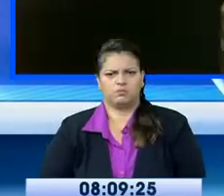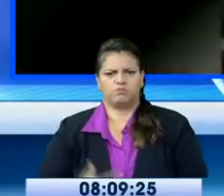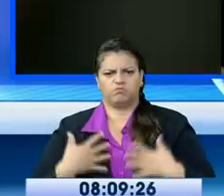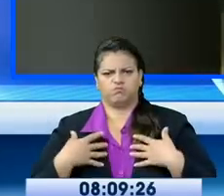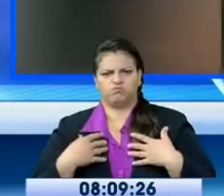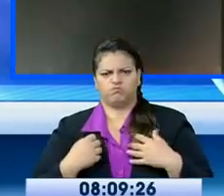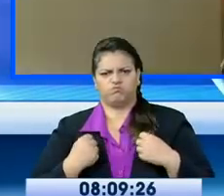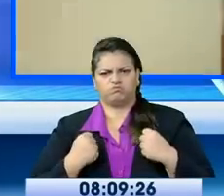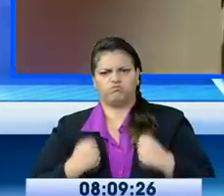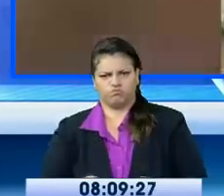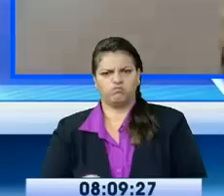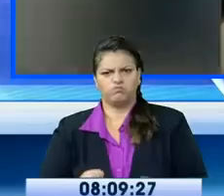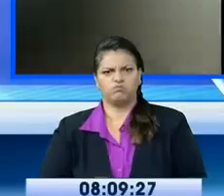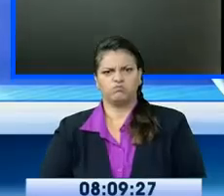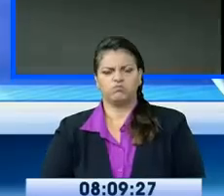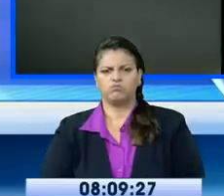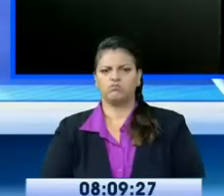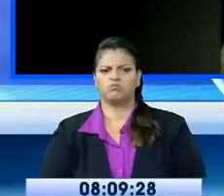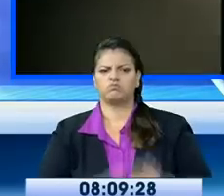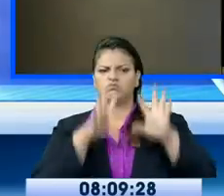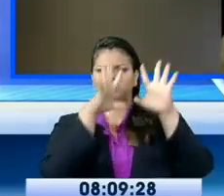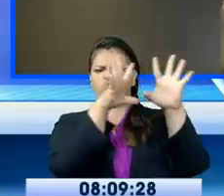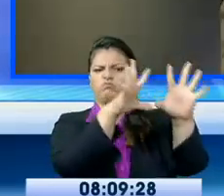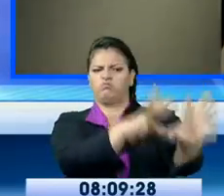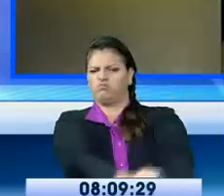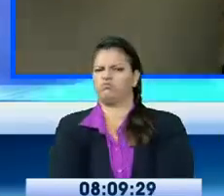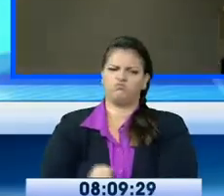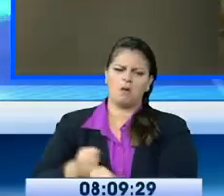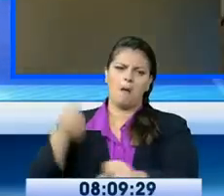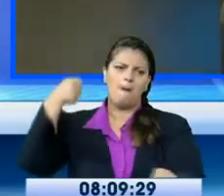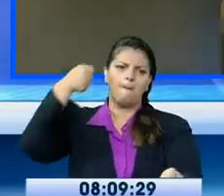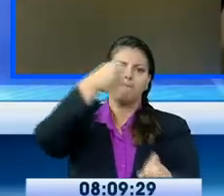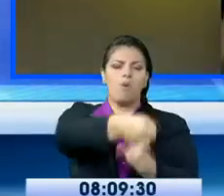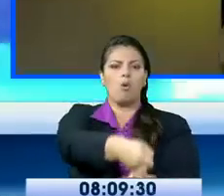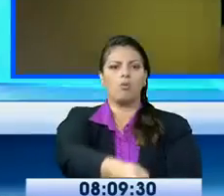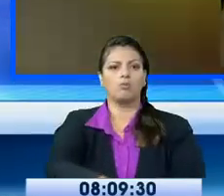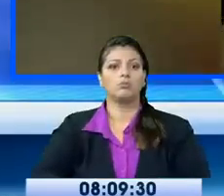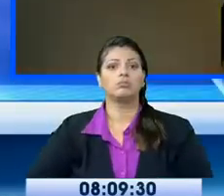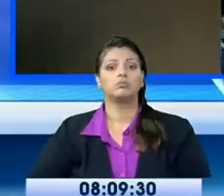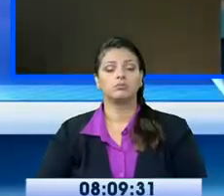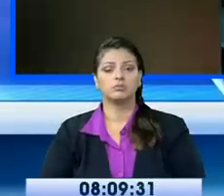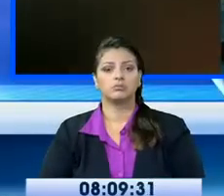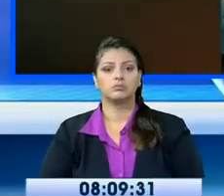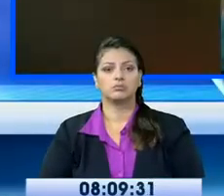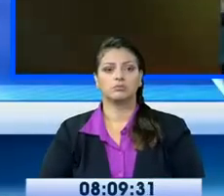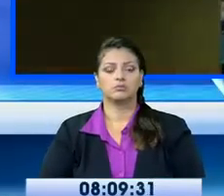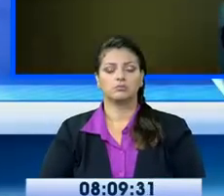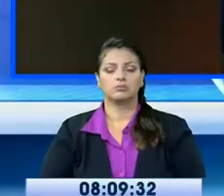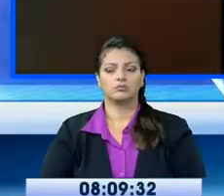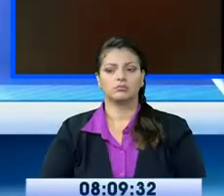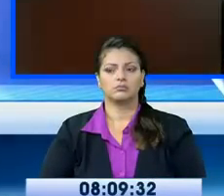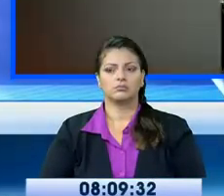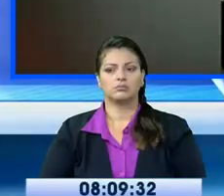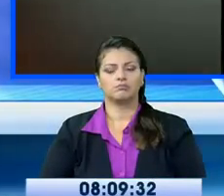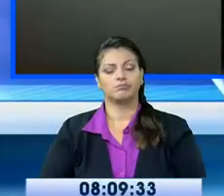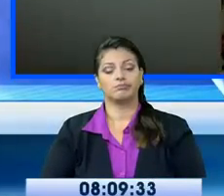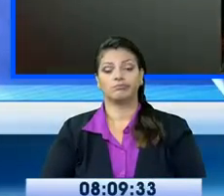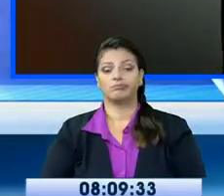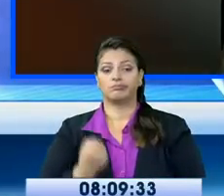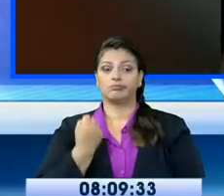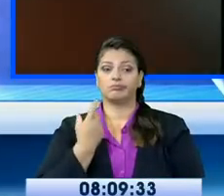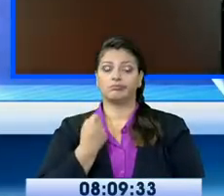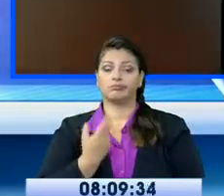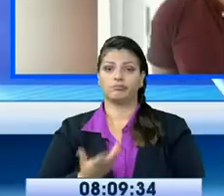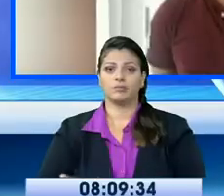dama con los pantalones bien puestos. Bien, ¿no? No se dejó. Aunque no es lo recomendable. En su sitio. No, lógicamente. Pero ya en ese momento la adrenalina